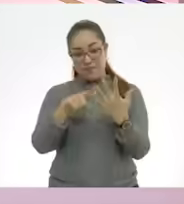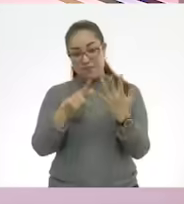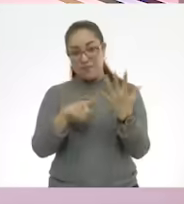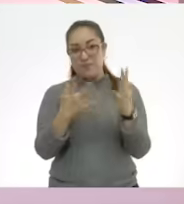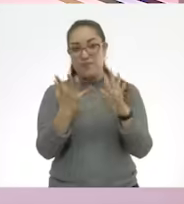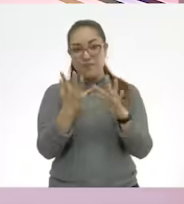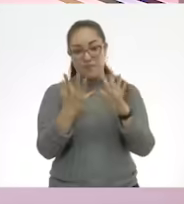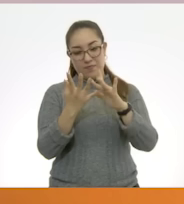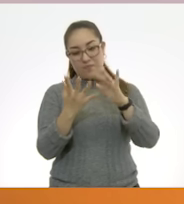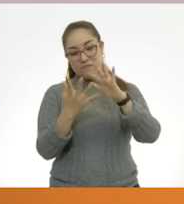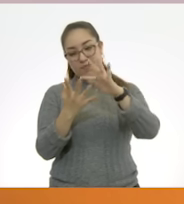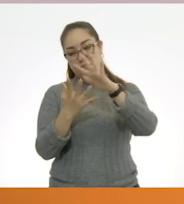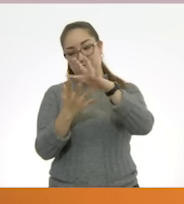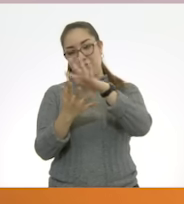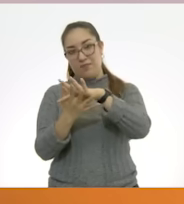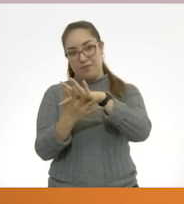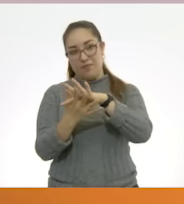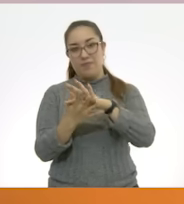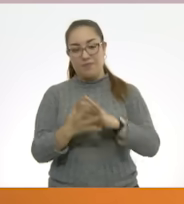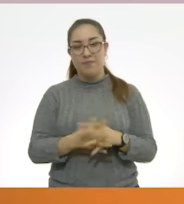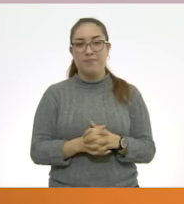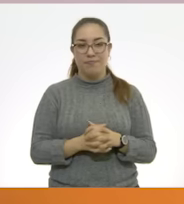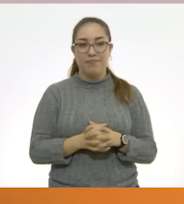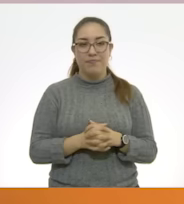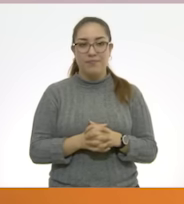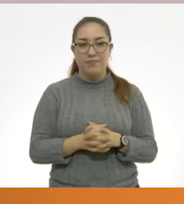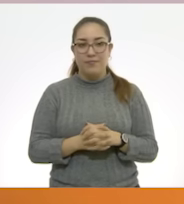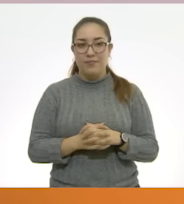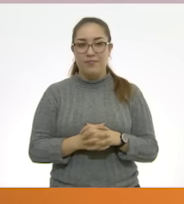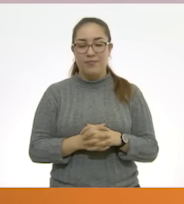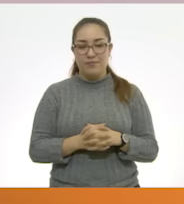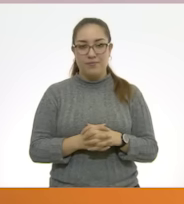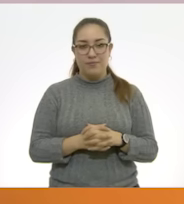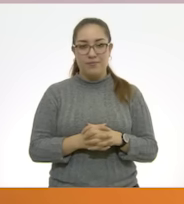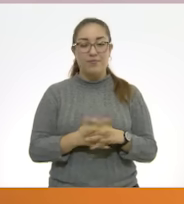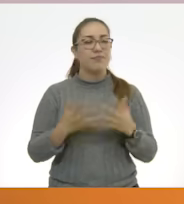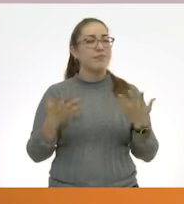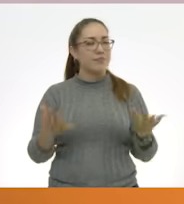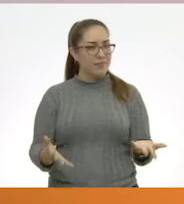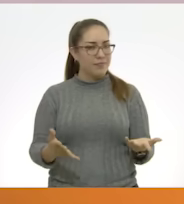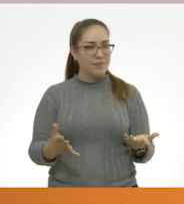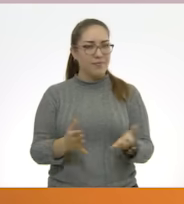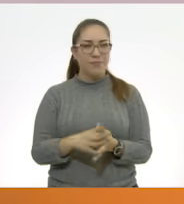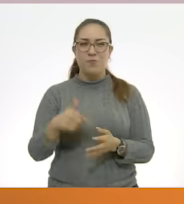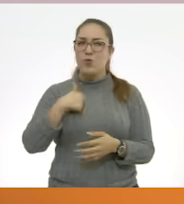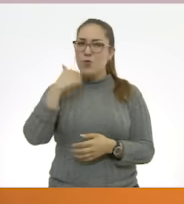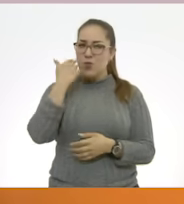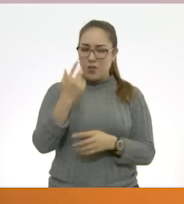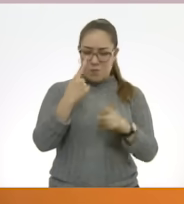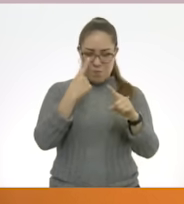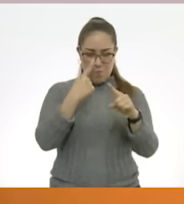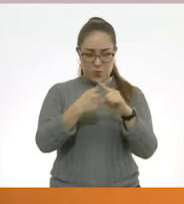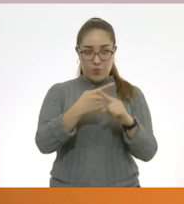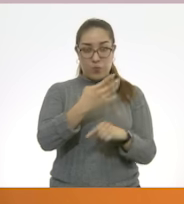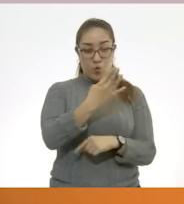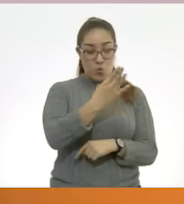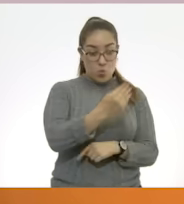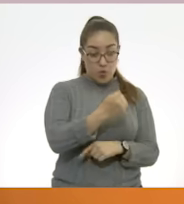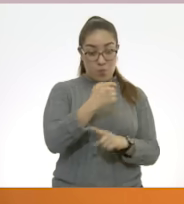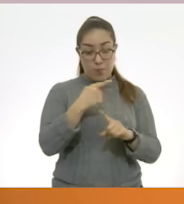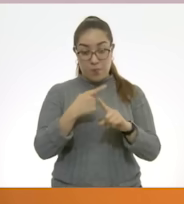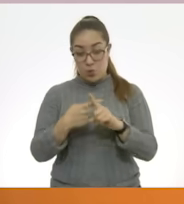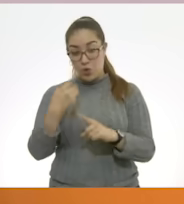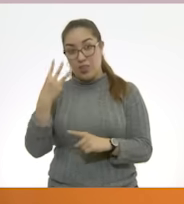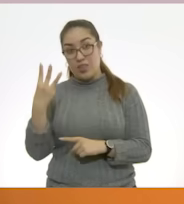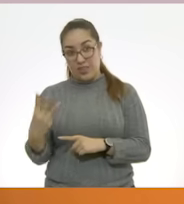1, por 2, por 3, por 4, por 5, por 6 y así sucesivamente. Entonces, si yo quiero multiplicar 9 por 3,